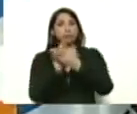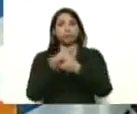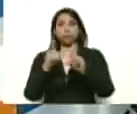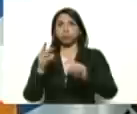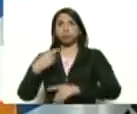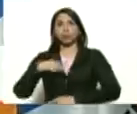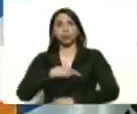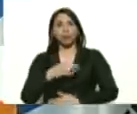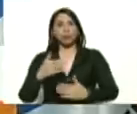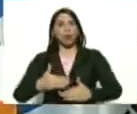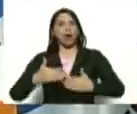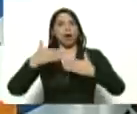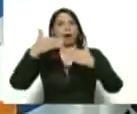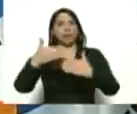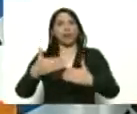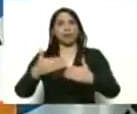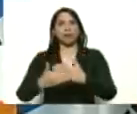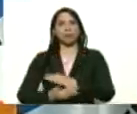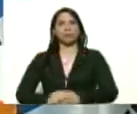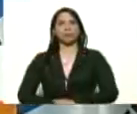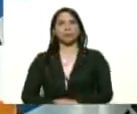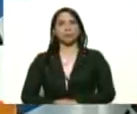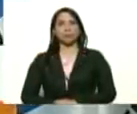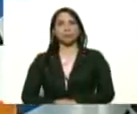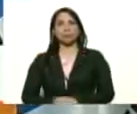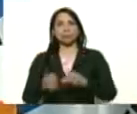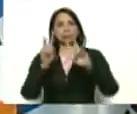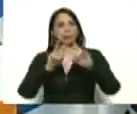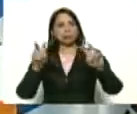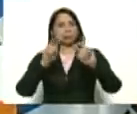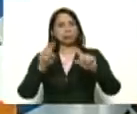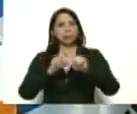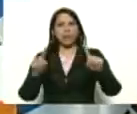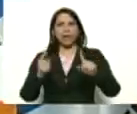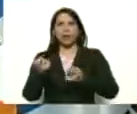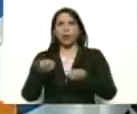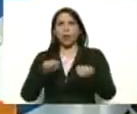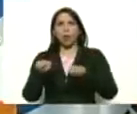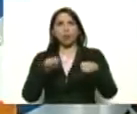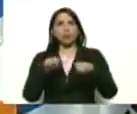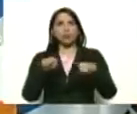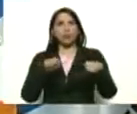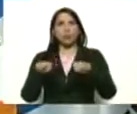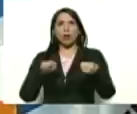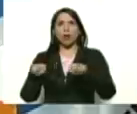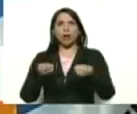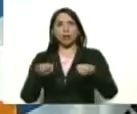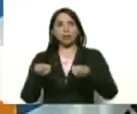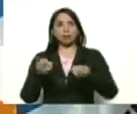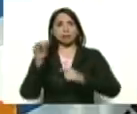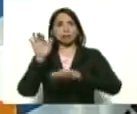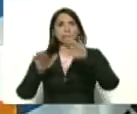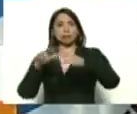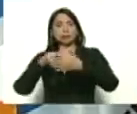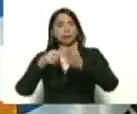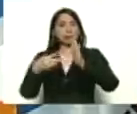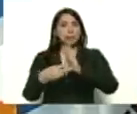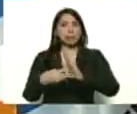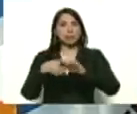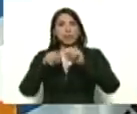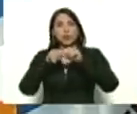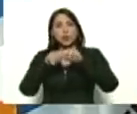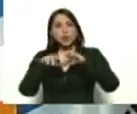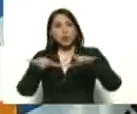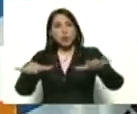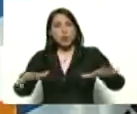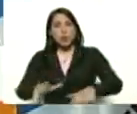venido adelantando para controlar, para en medio de lo que ha significado una de las pandemias más terribles